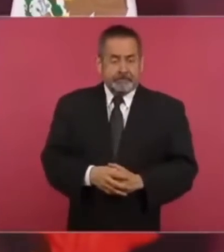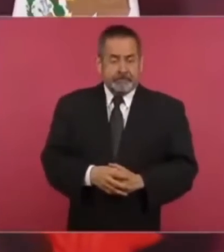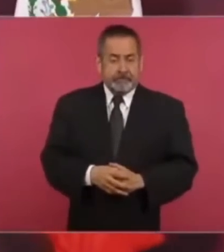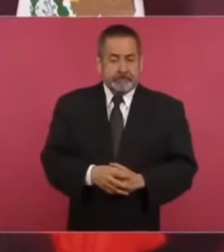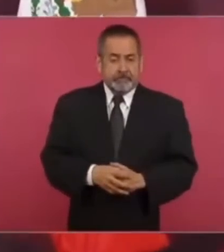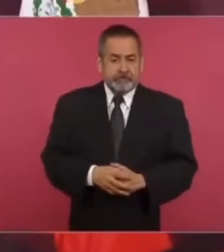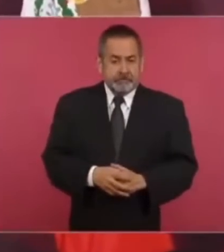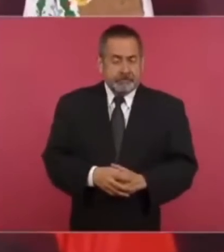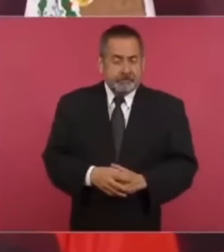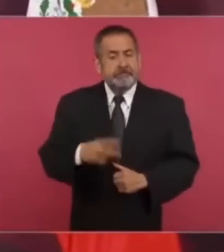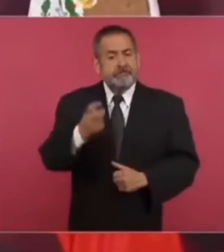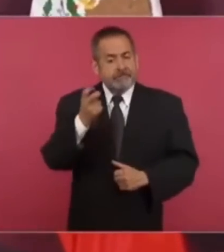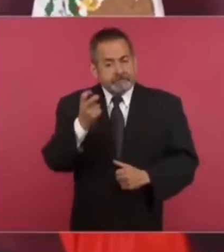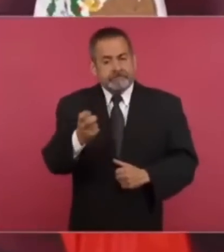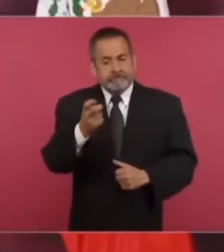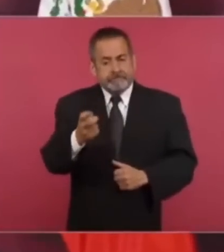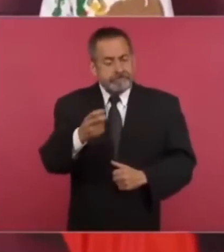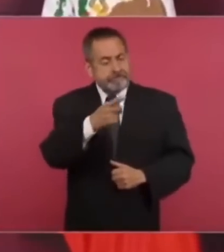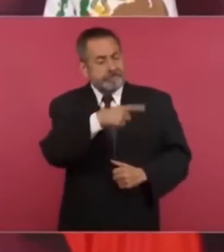esa es la inconformidad que hay